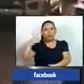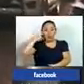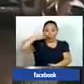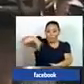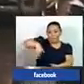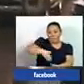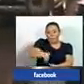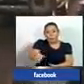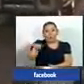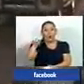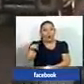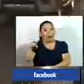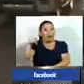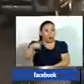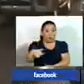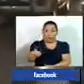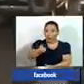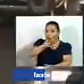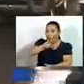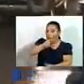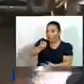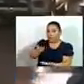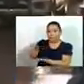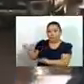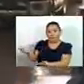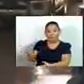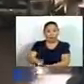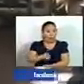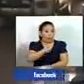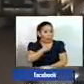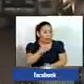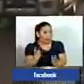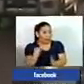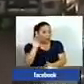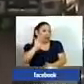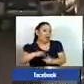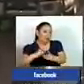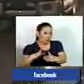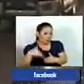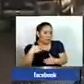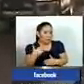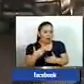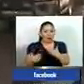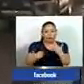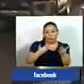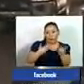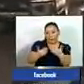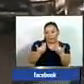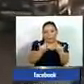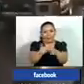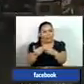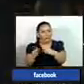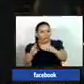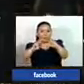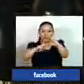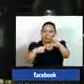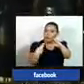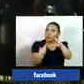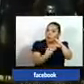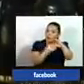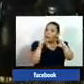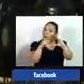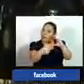Parte del panorama que tenemos, el desarrollo de esta información, por supuesto, se lo vamos a estar actualizando a través de las diferentes cuentas de redes sociales